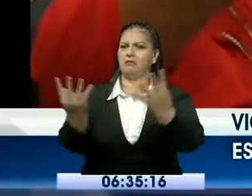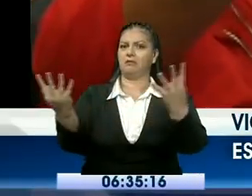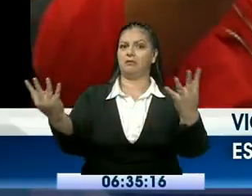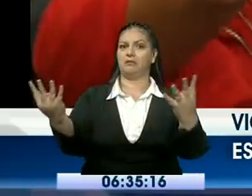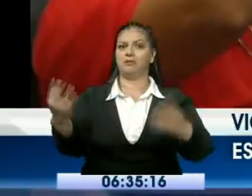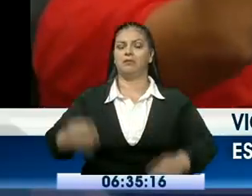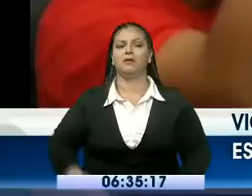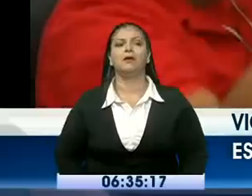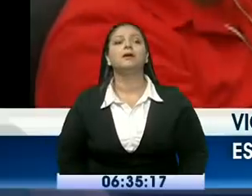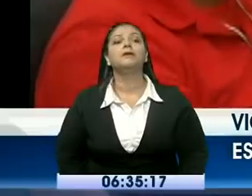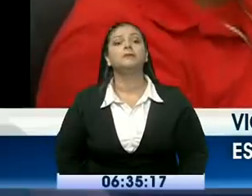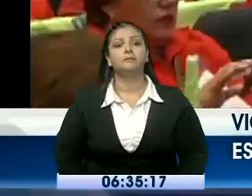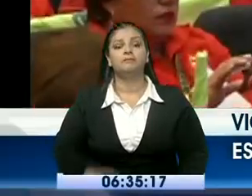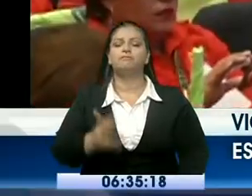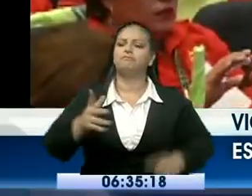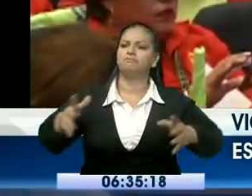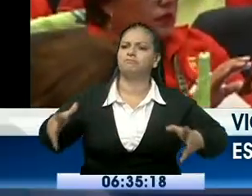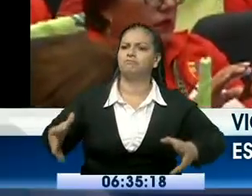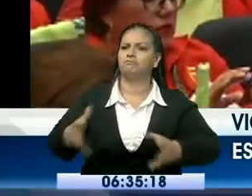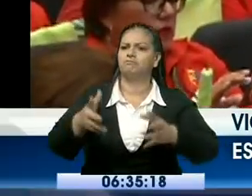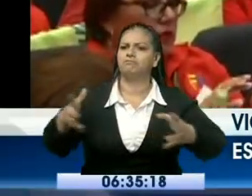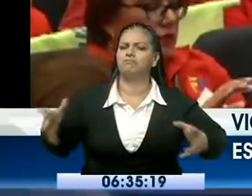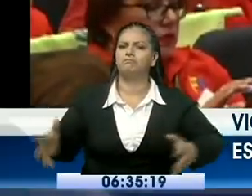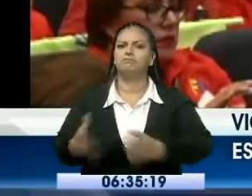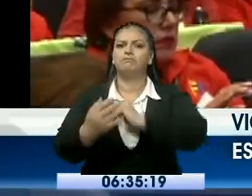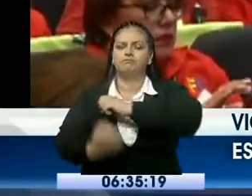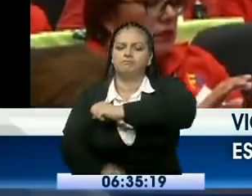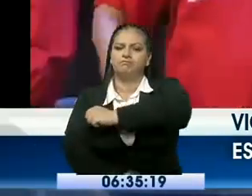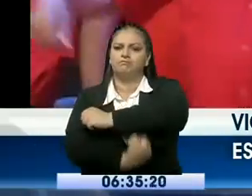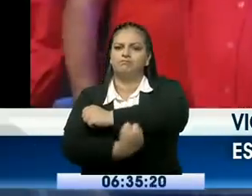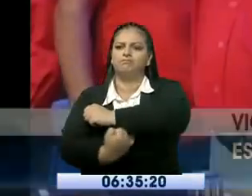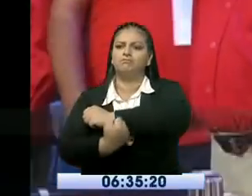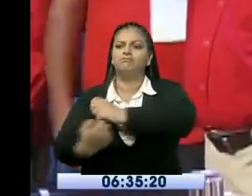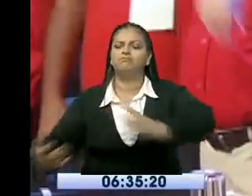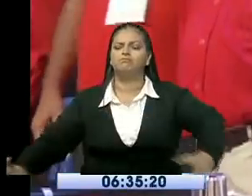espera fortalecerse en los próximos meses, informó Charlie Pisa.